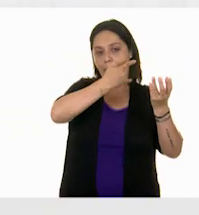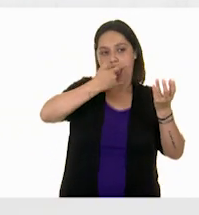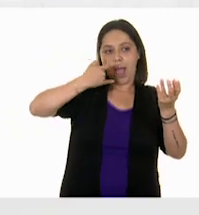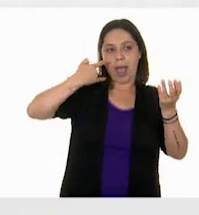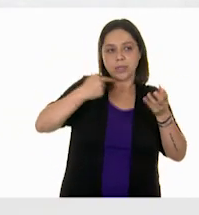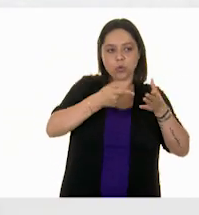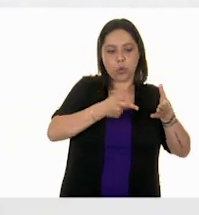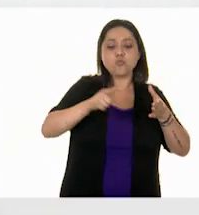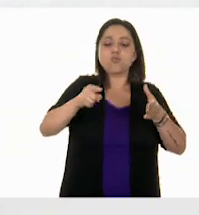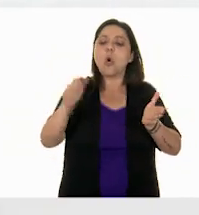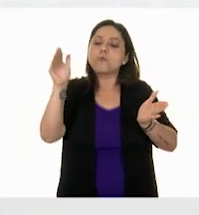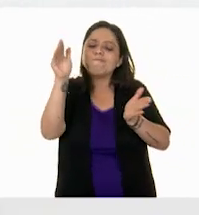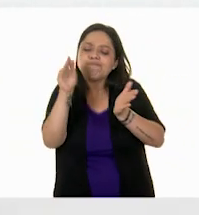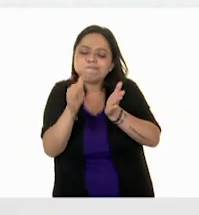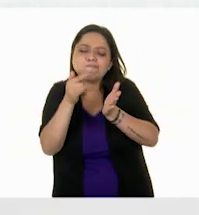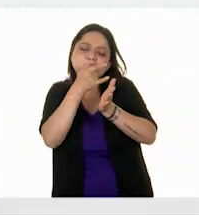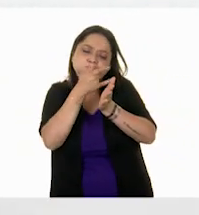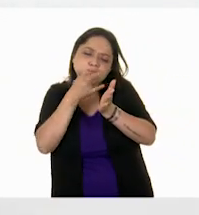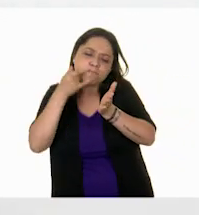tu calzoncito.